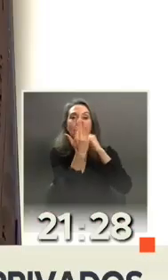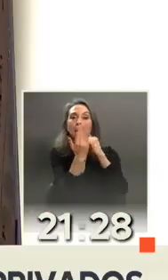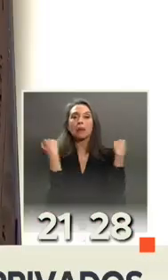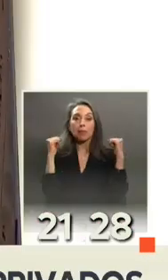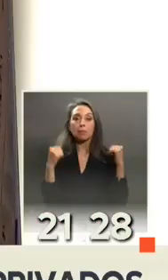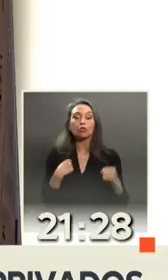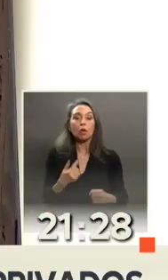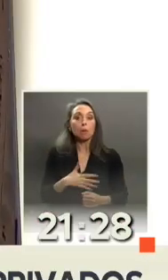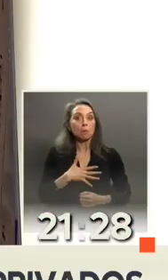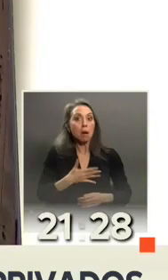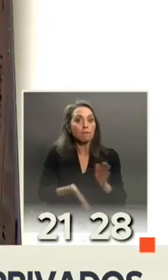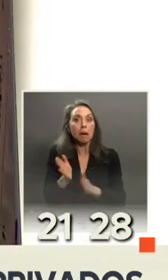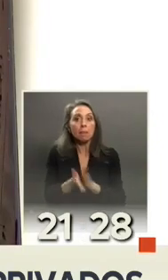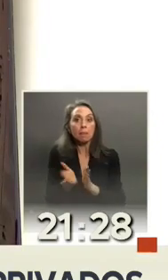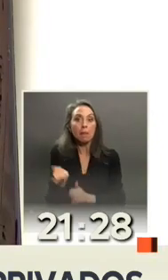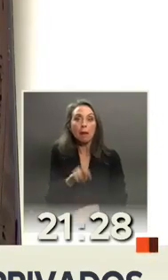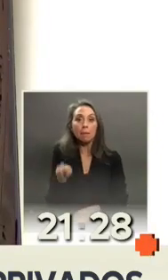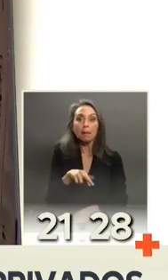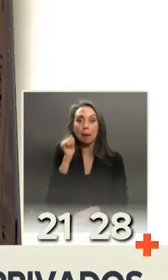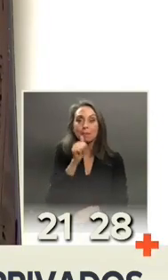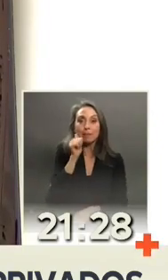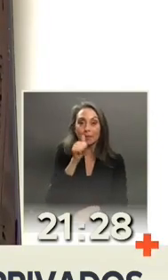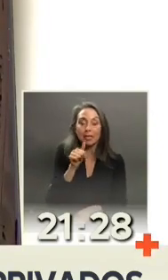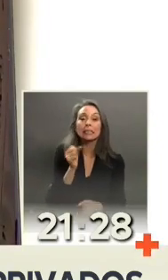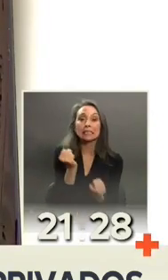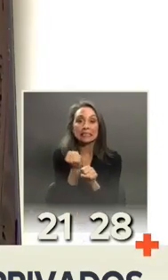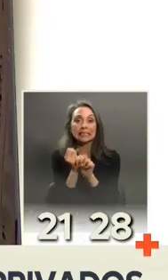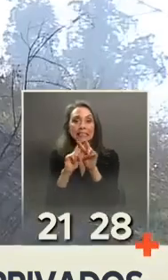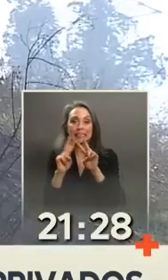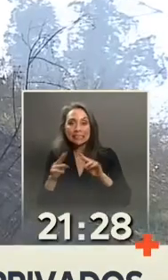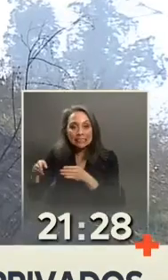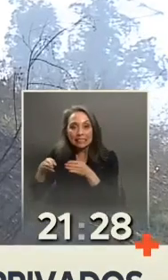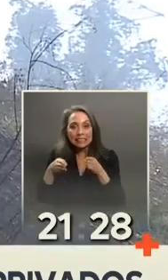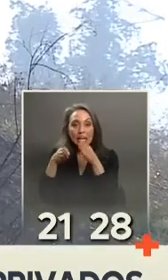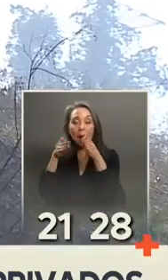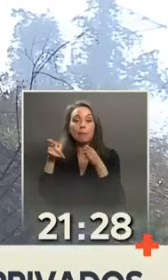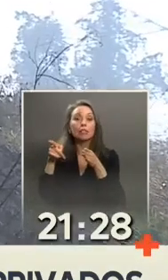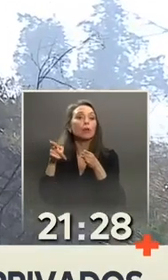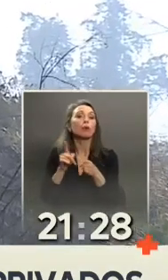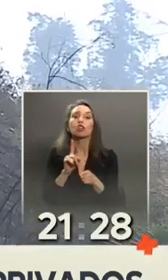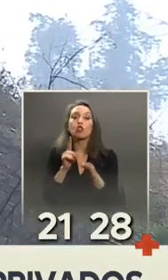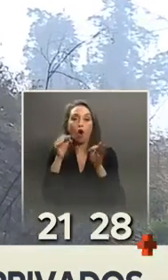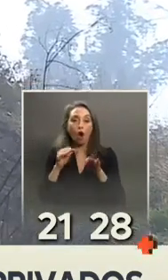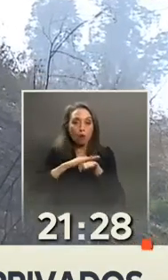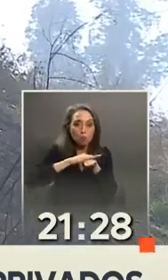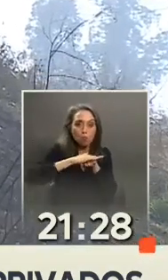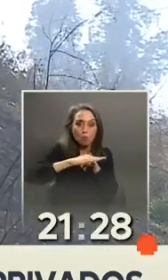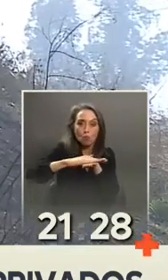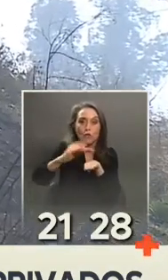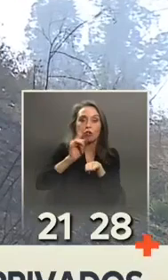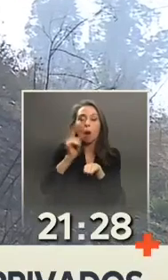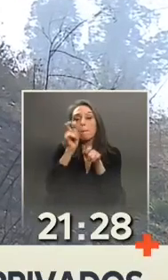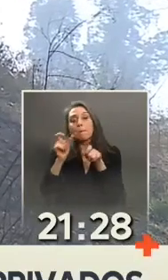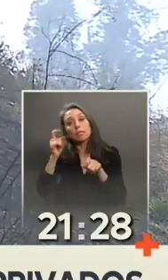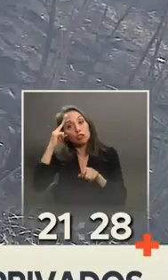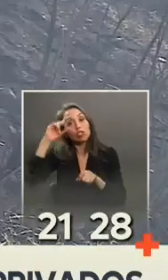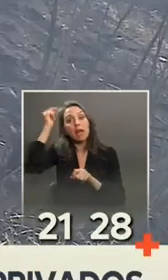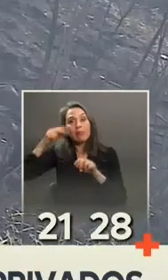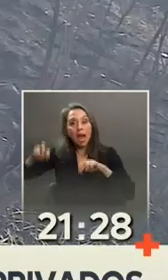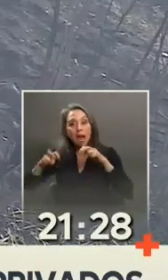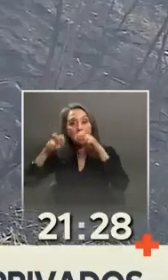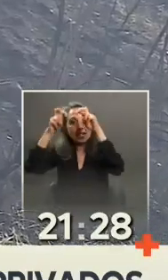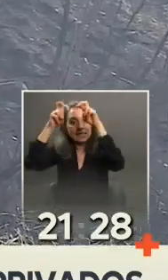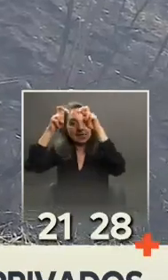sistemática. Los trabajos continúan porque hasta ahora este acceso sigue siendo informal. Pero a diferencia del Cerro El Carbón, otros son